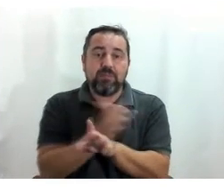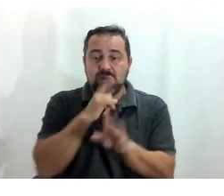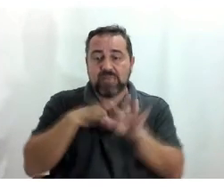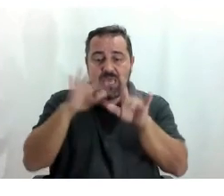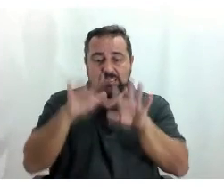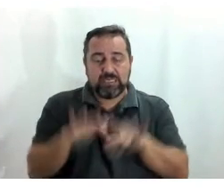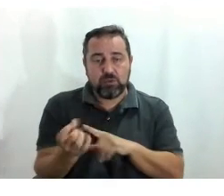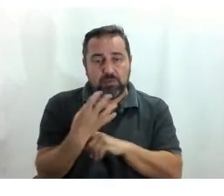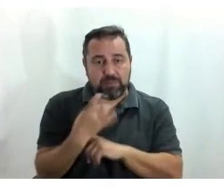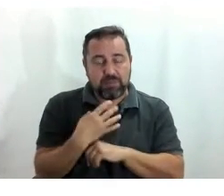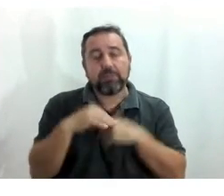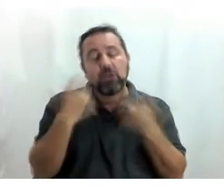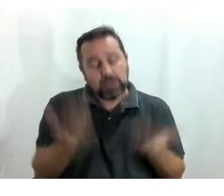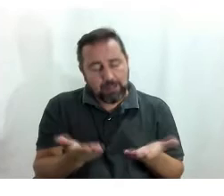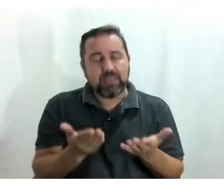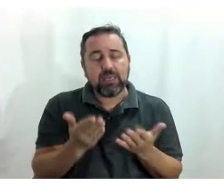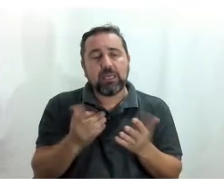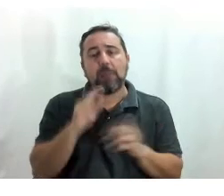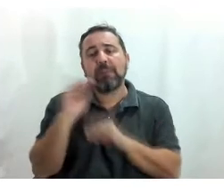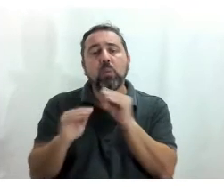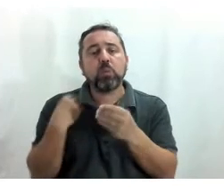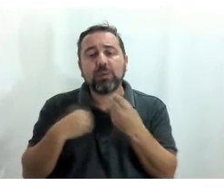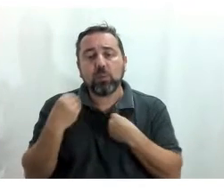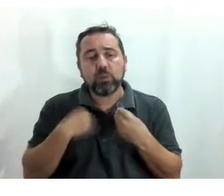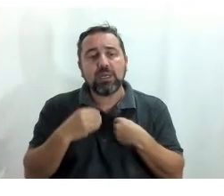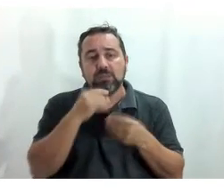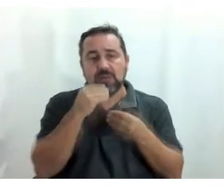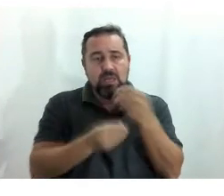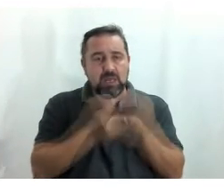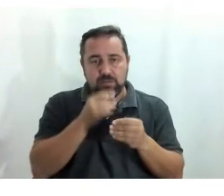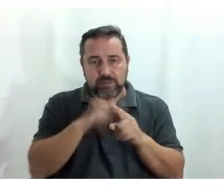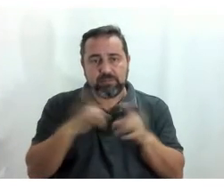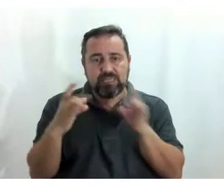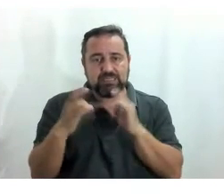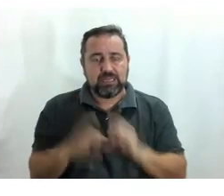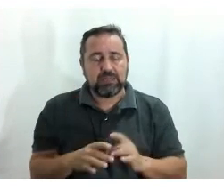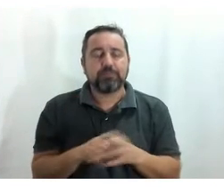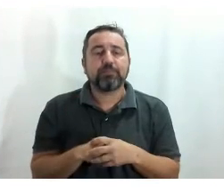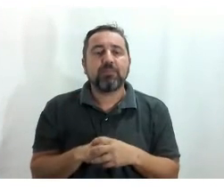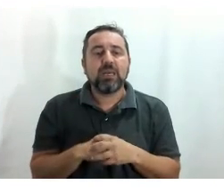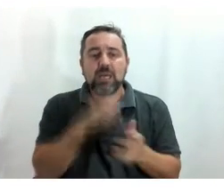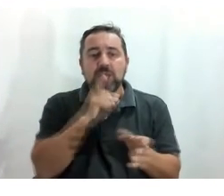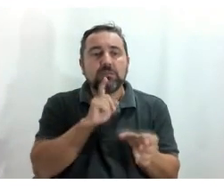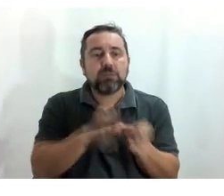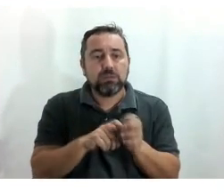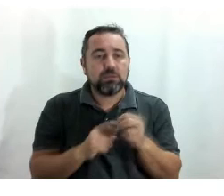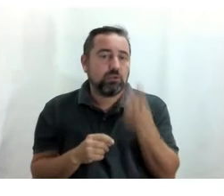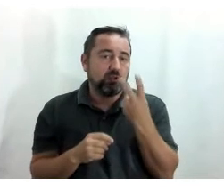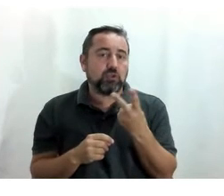escrito, pero también atenderemos a las preguntas que se lleven a cabo por el chat. Van a intervenir